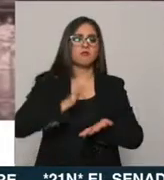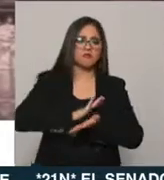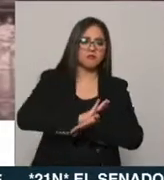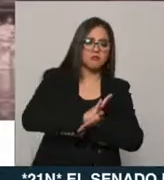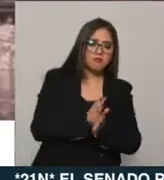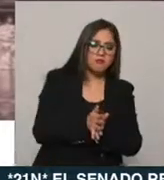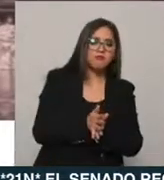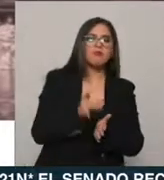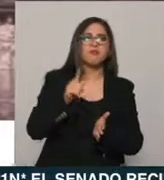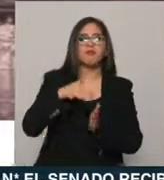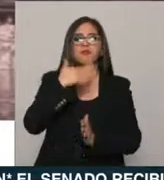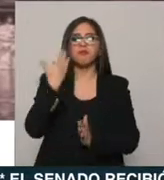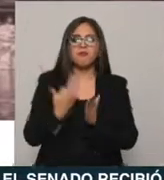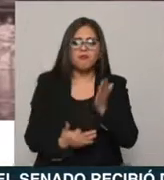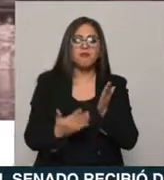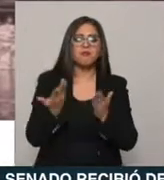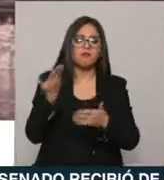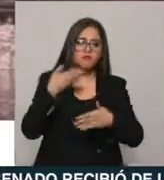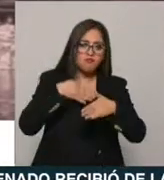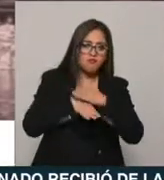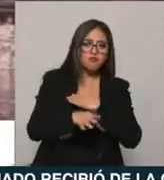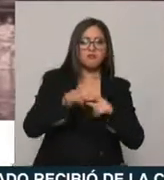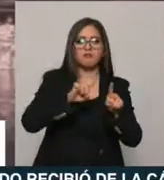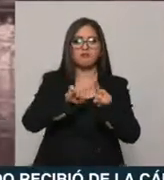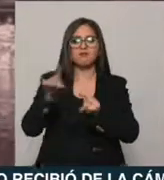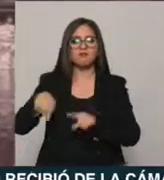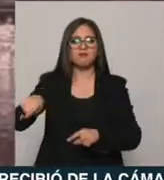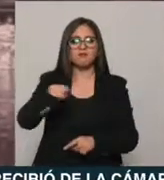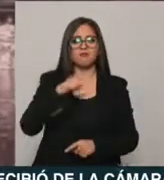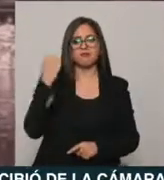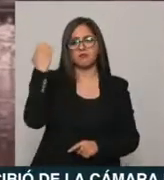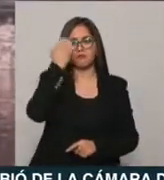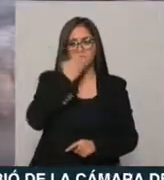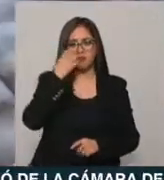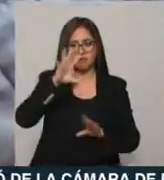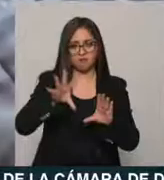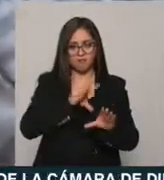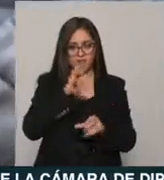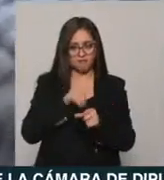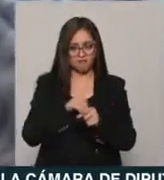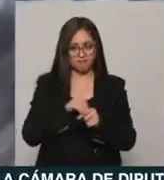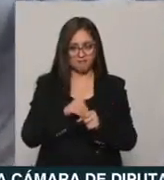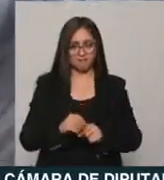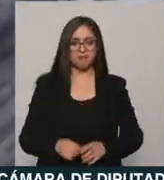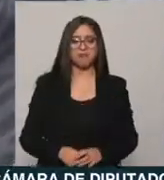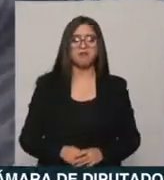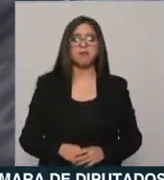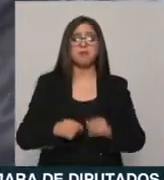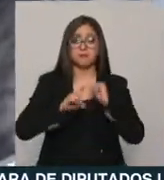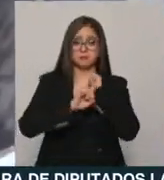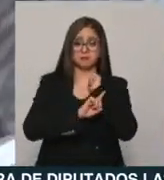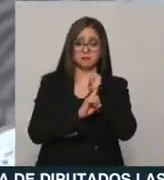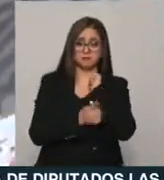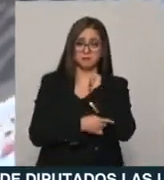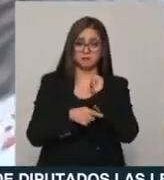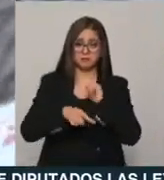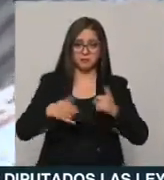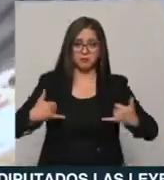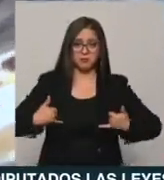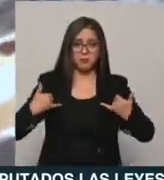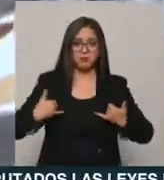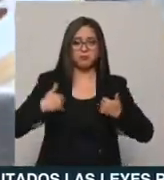de la falta de acceso a una escolaridad completa. El embarazo en los adolescentes